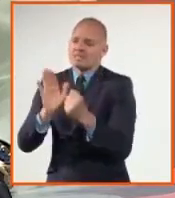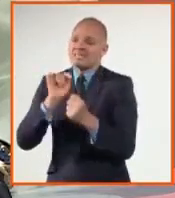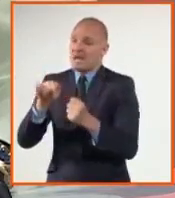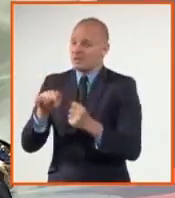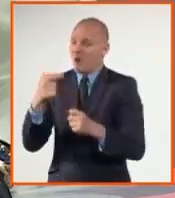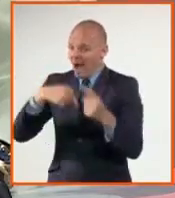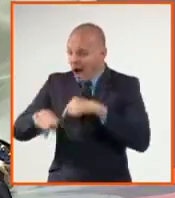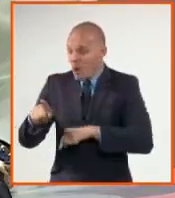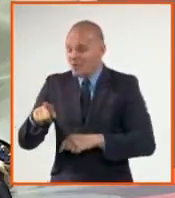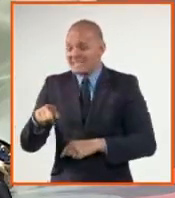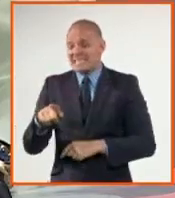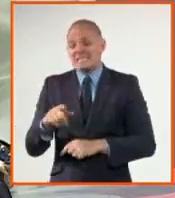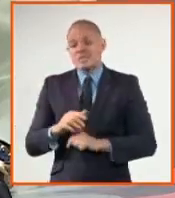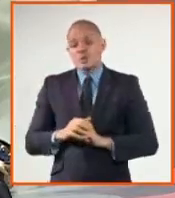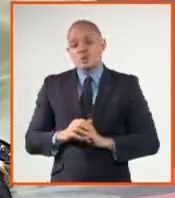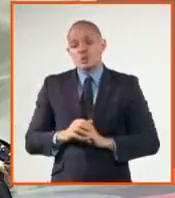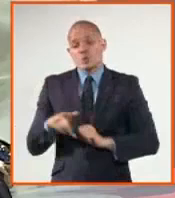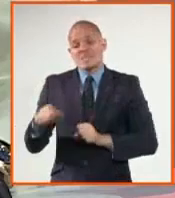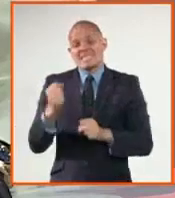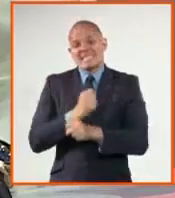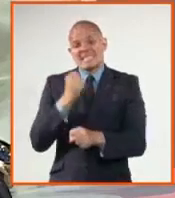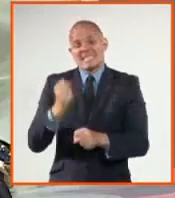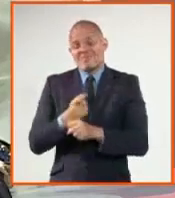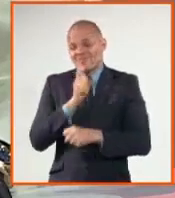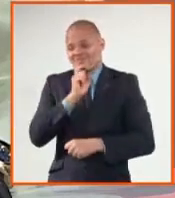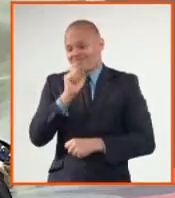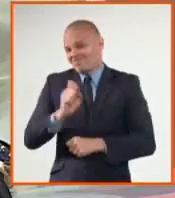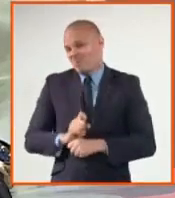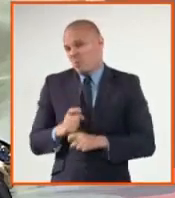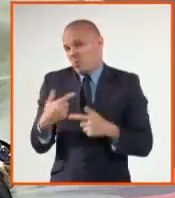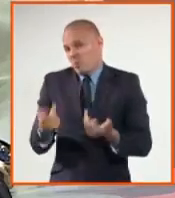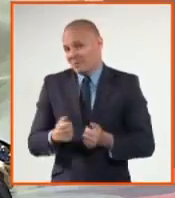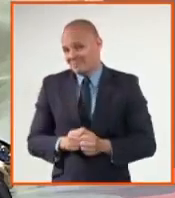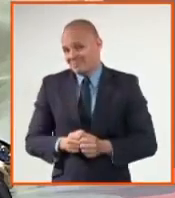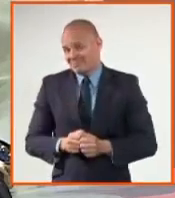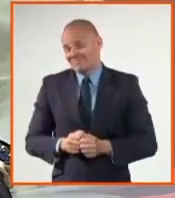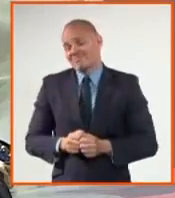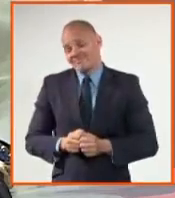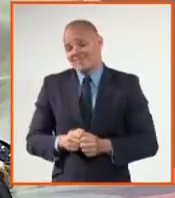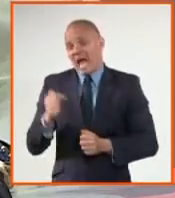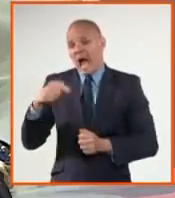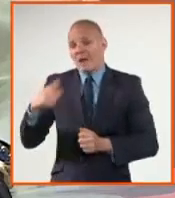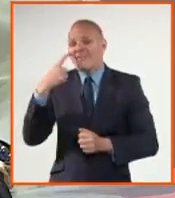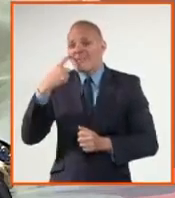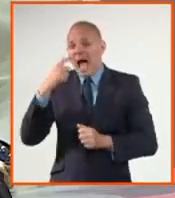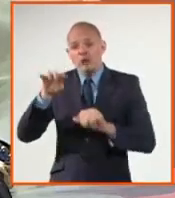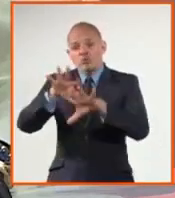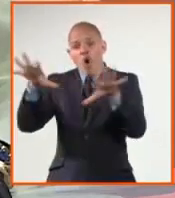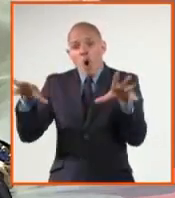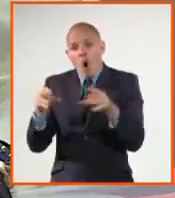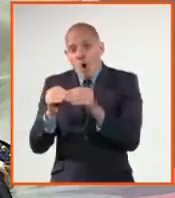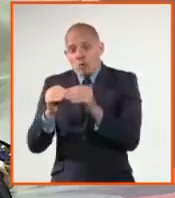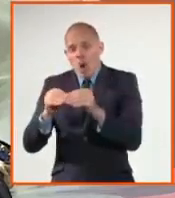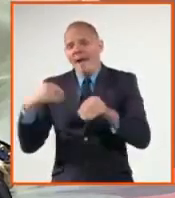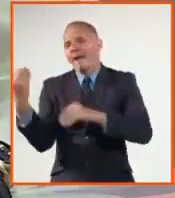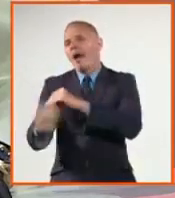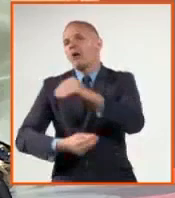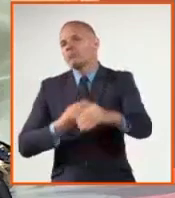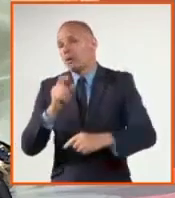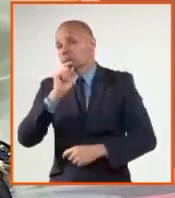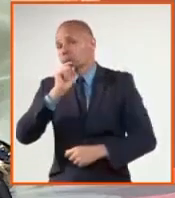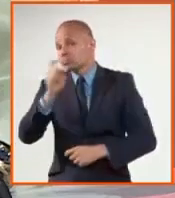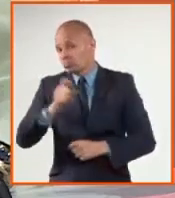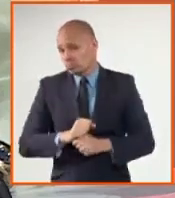complejo en que prácticamente desmontar toda la cantera para poder reparar está esta unidad yo esté unida yo también quería